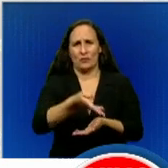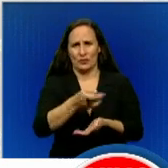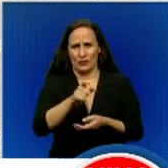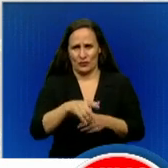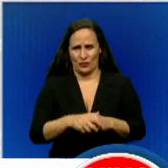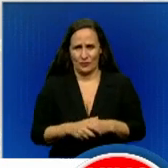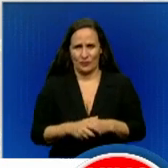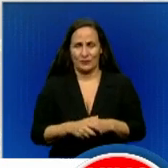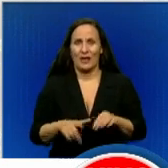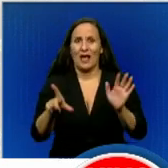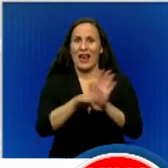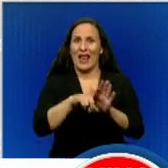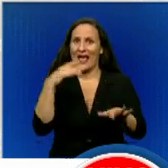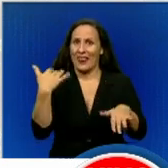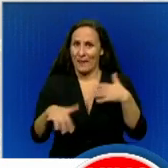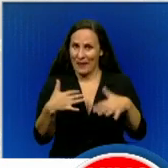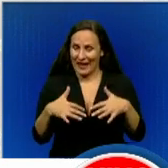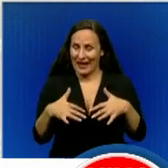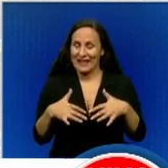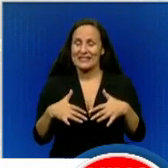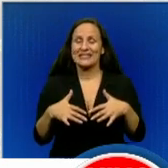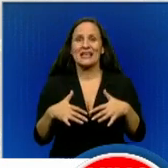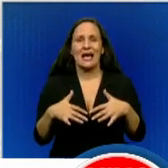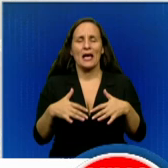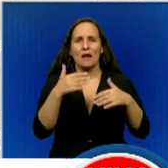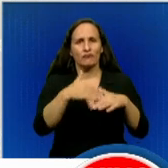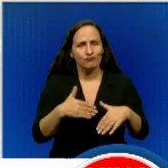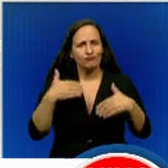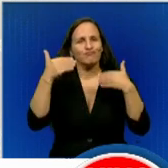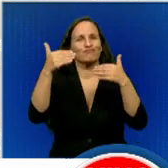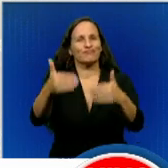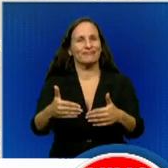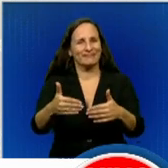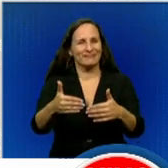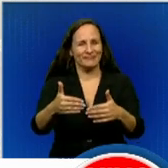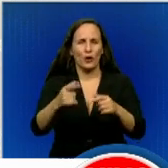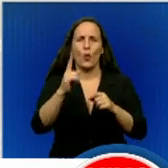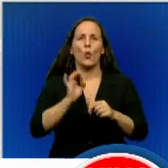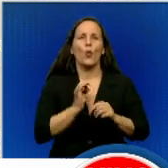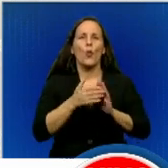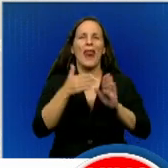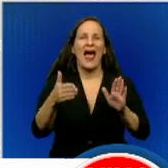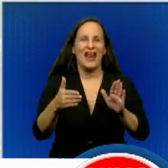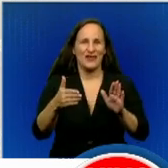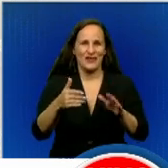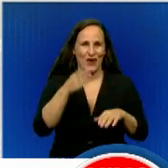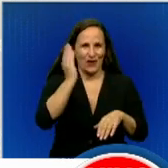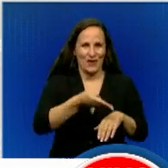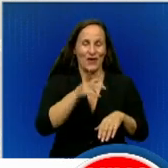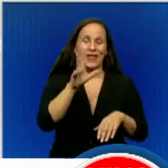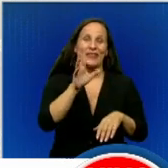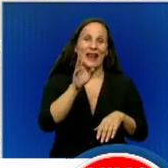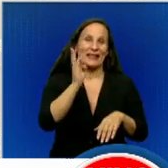la ley de emergencia prorrogó por un año la vigencia de la alícuota del